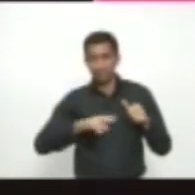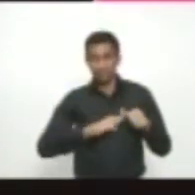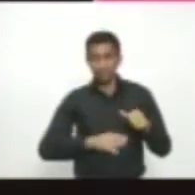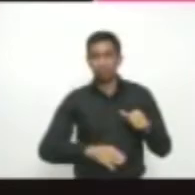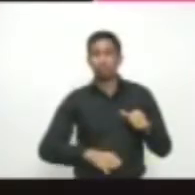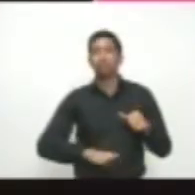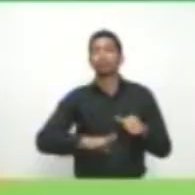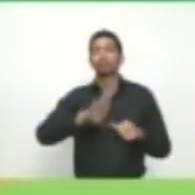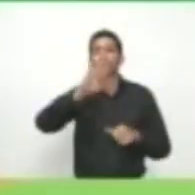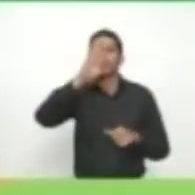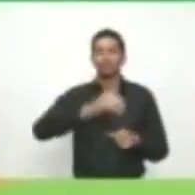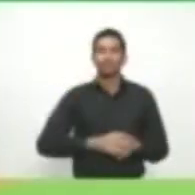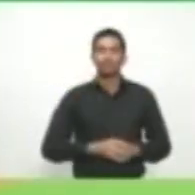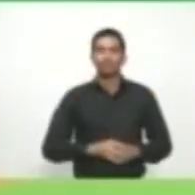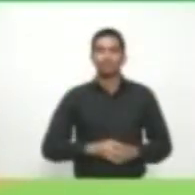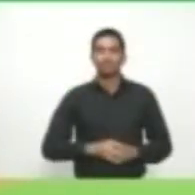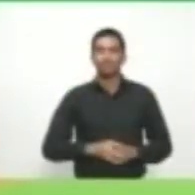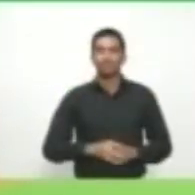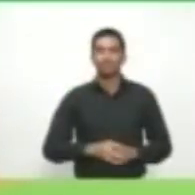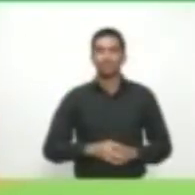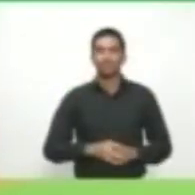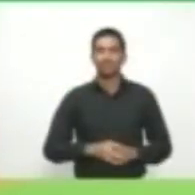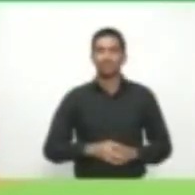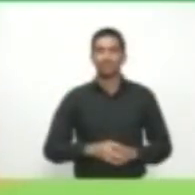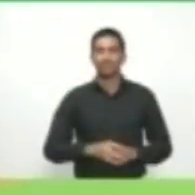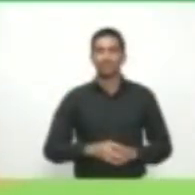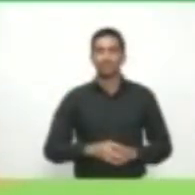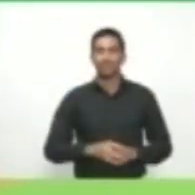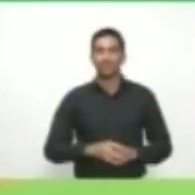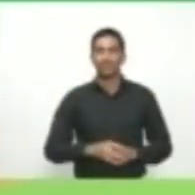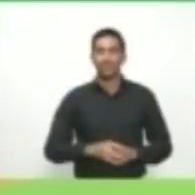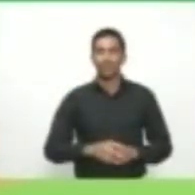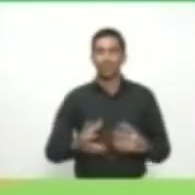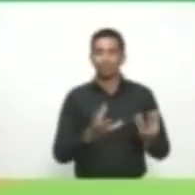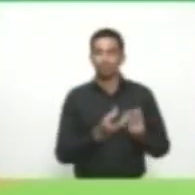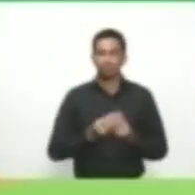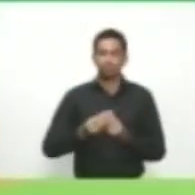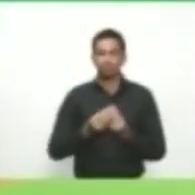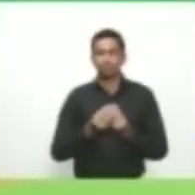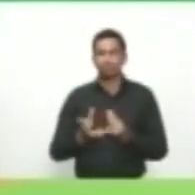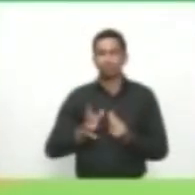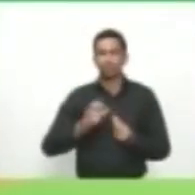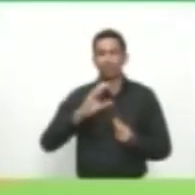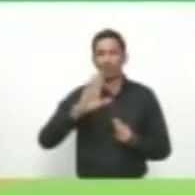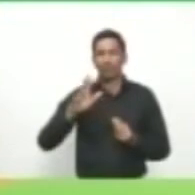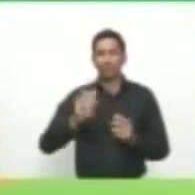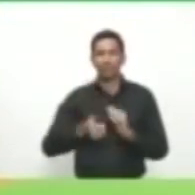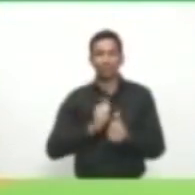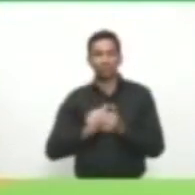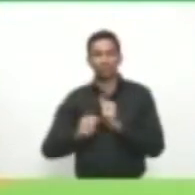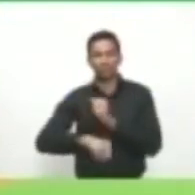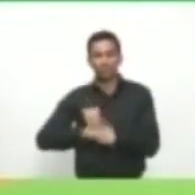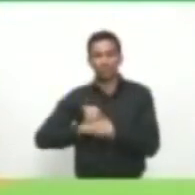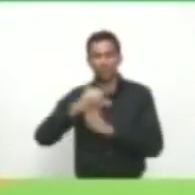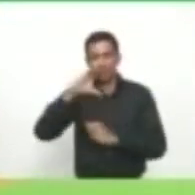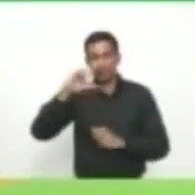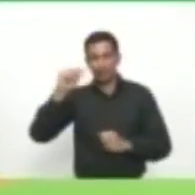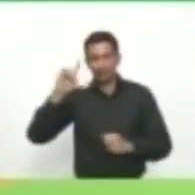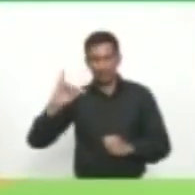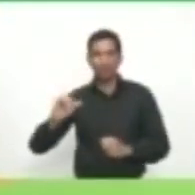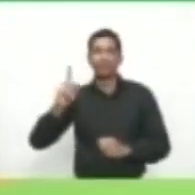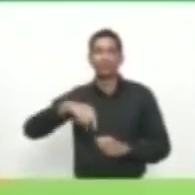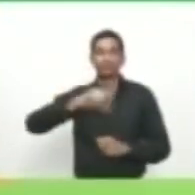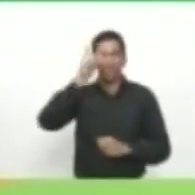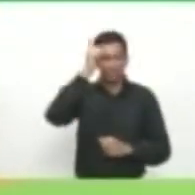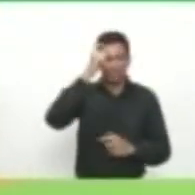7,3%. Luego de los graves disturbios generados por las barras bravas del Deportivo Cali y el América, eso fue en el Pascual Guerrero,